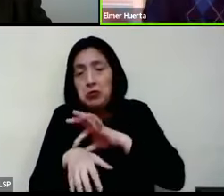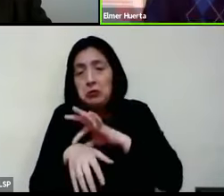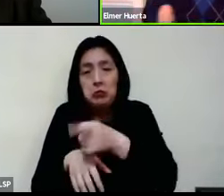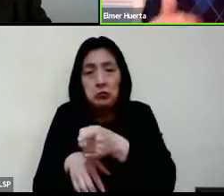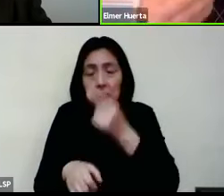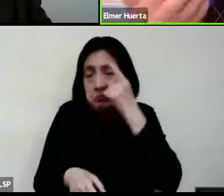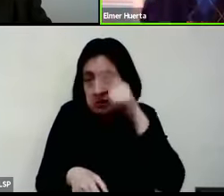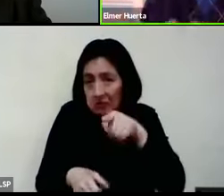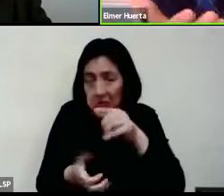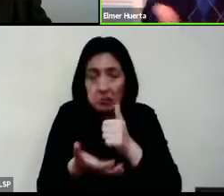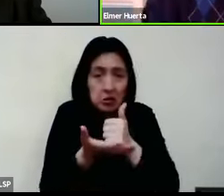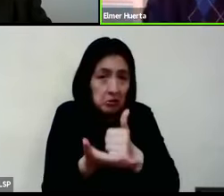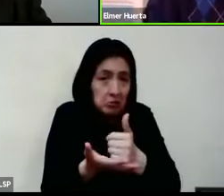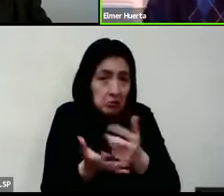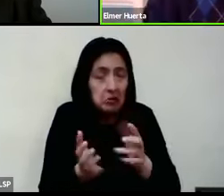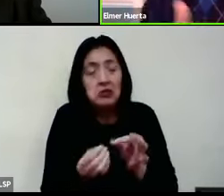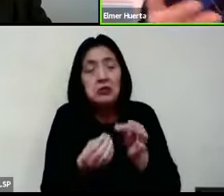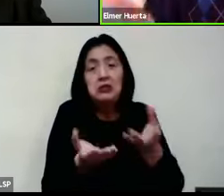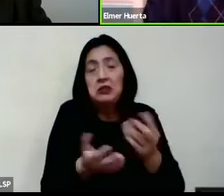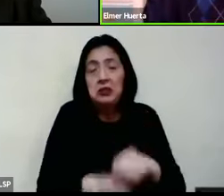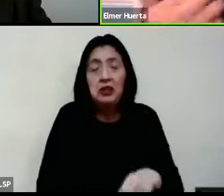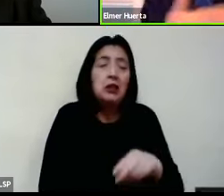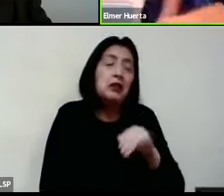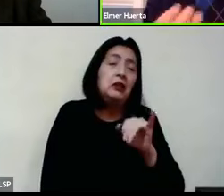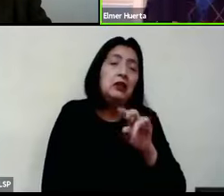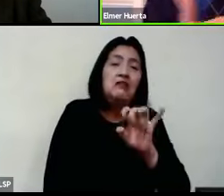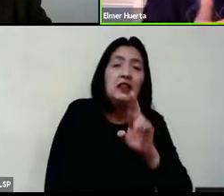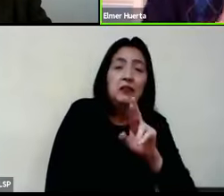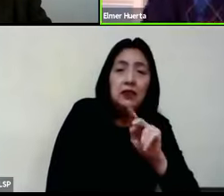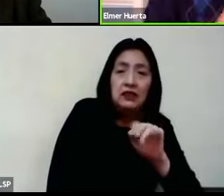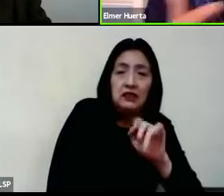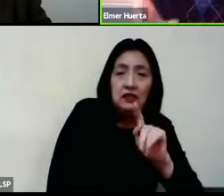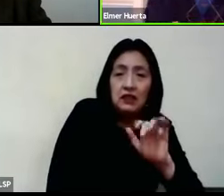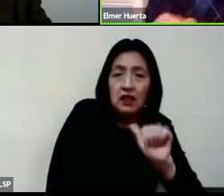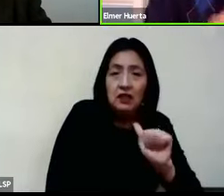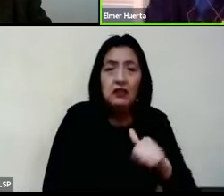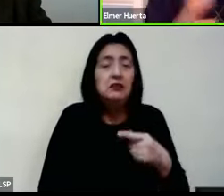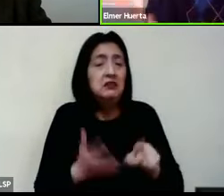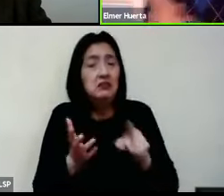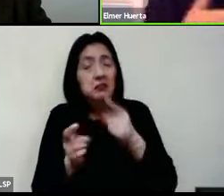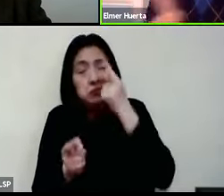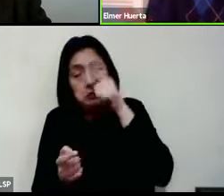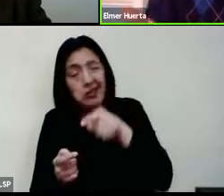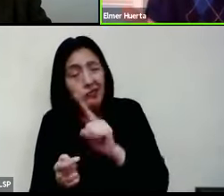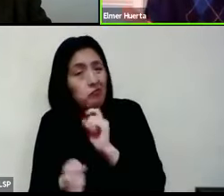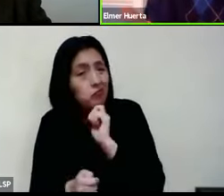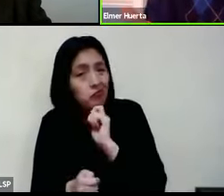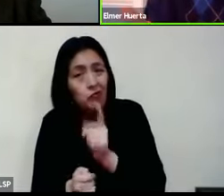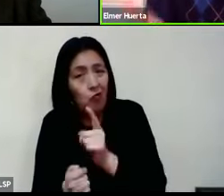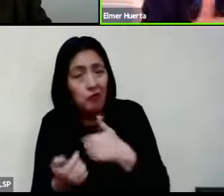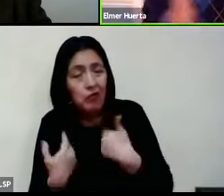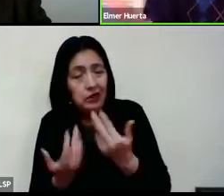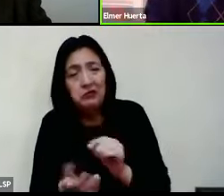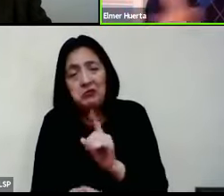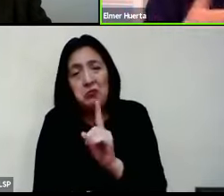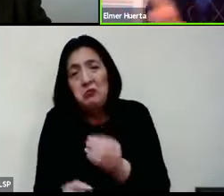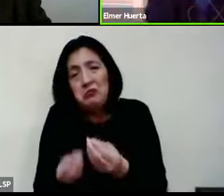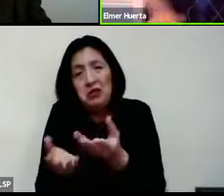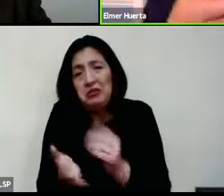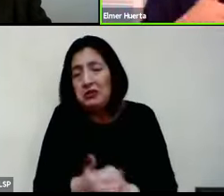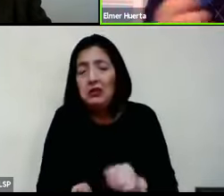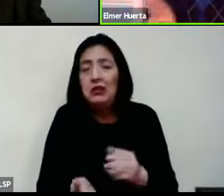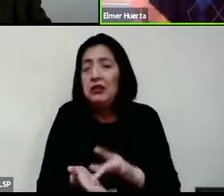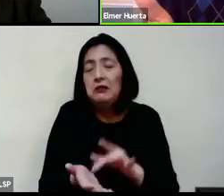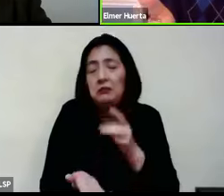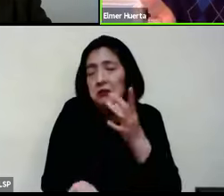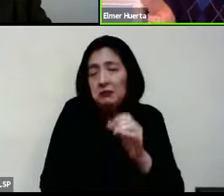que lo puede ayudar, le dará ivermectina. Si el doctor o la doctora piensa que no lo va a ayudar, no le va a dar la ivermectina. Es decir,